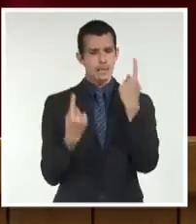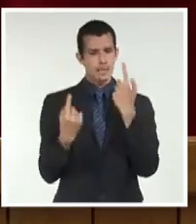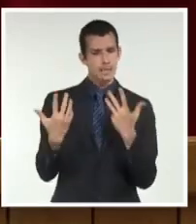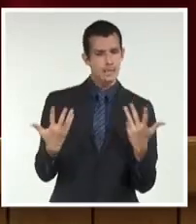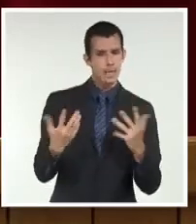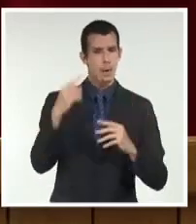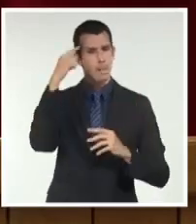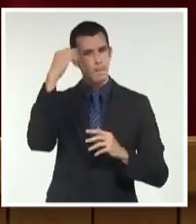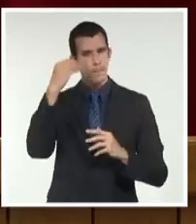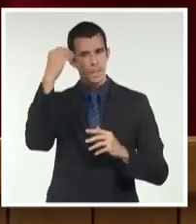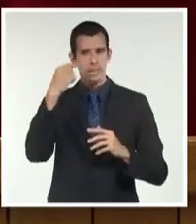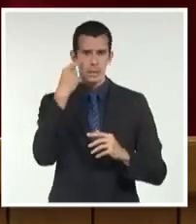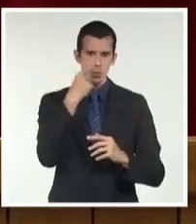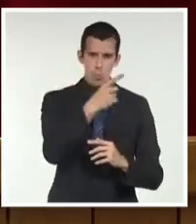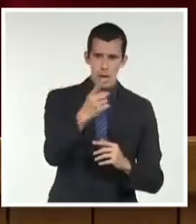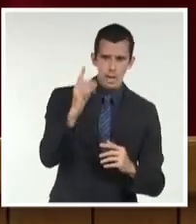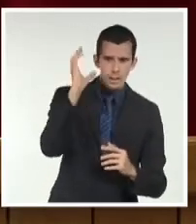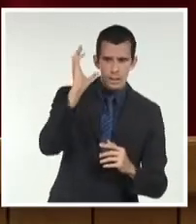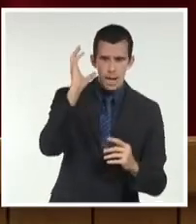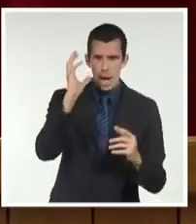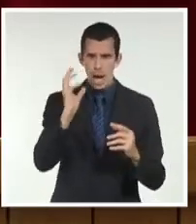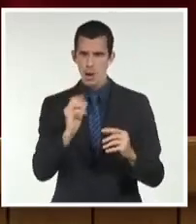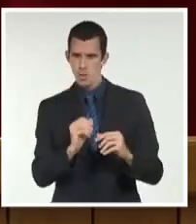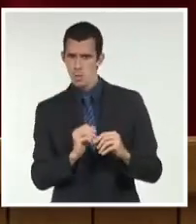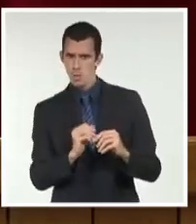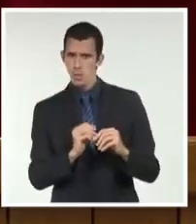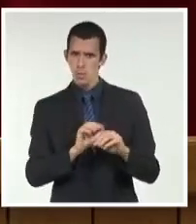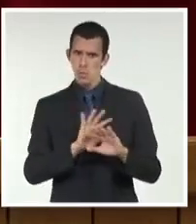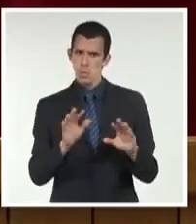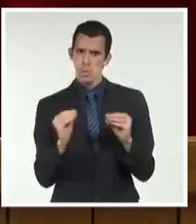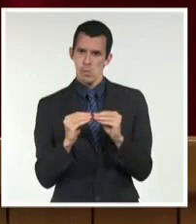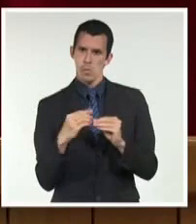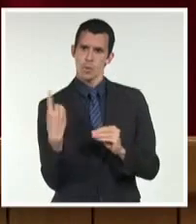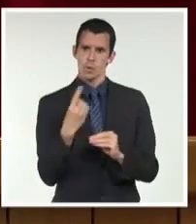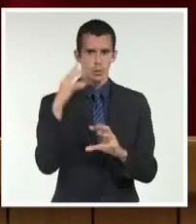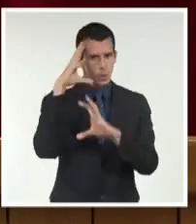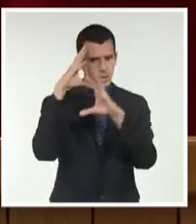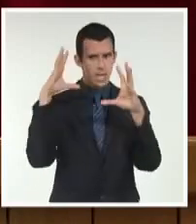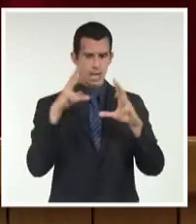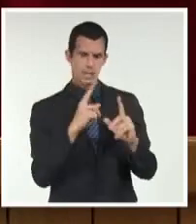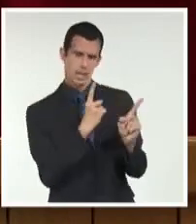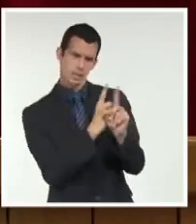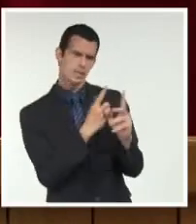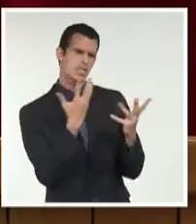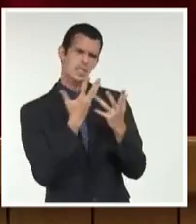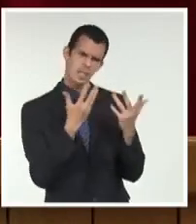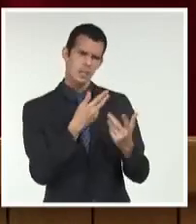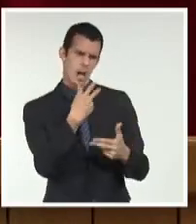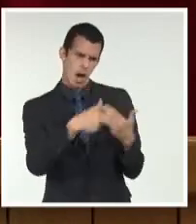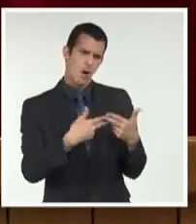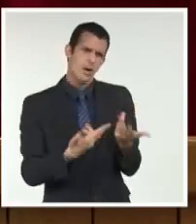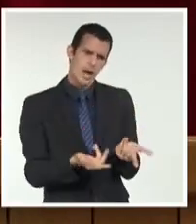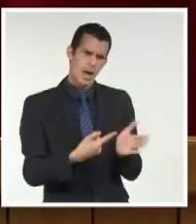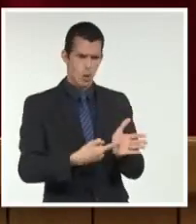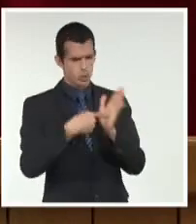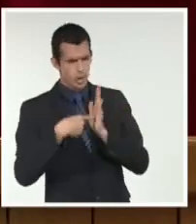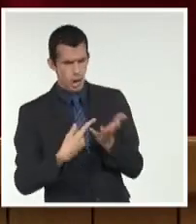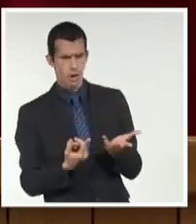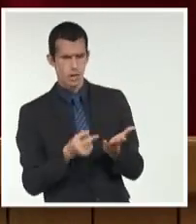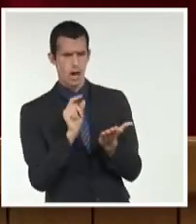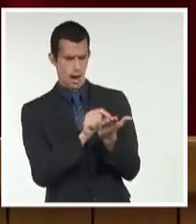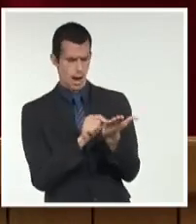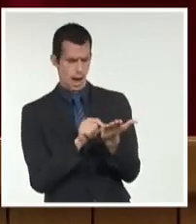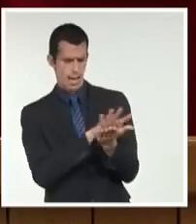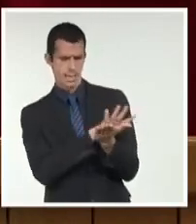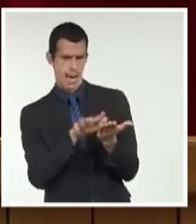los estados de opinión de la población y los criterios de científicos y expertos en estos temas. En el